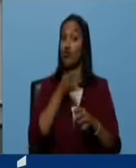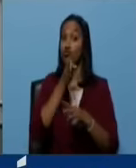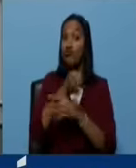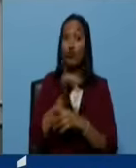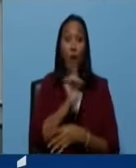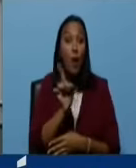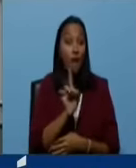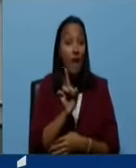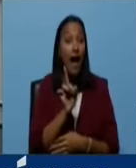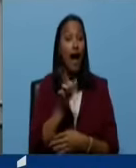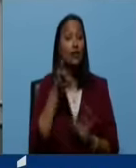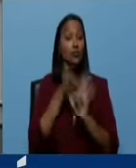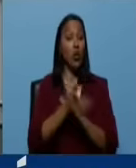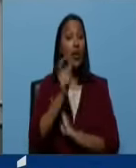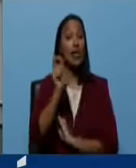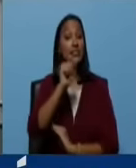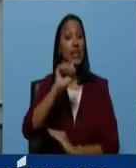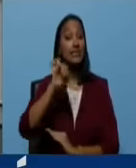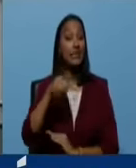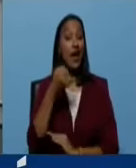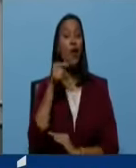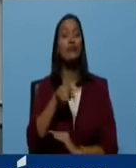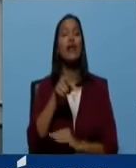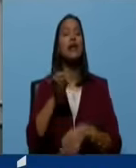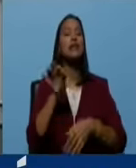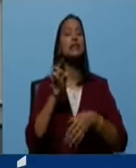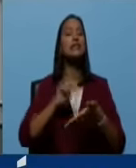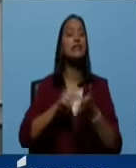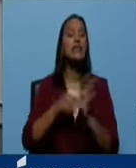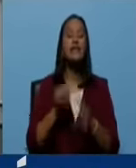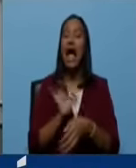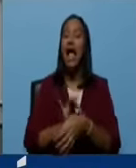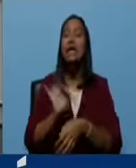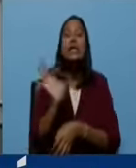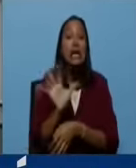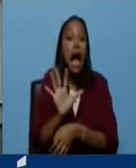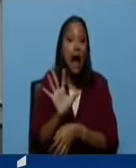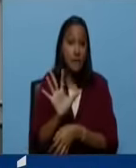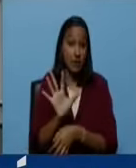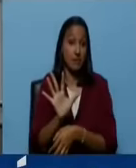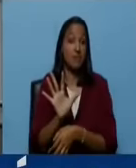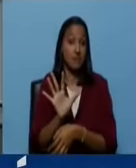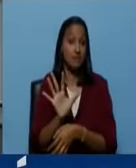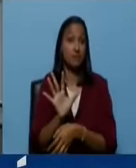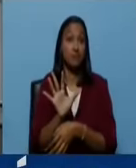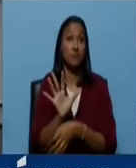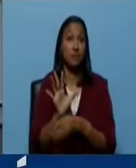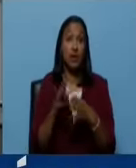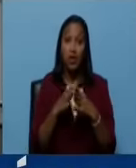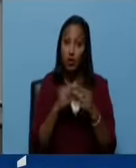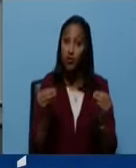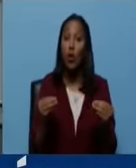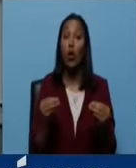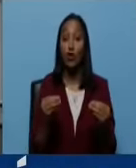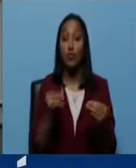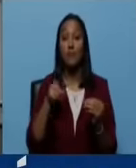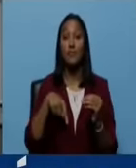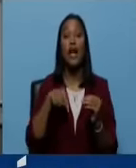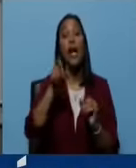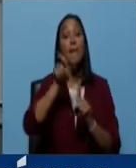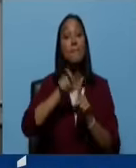la investigación, podría ser difundido. Los representantes de los partidos que postuló a González